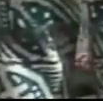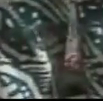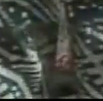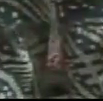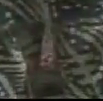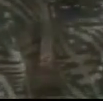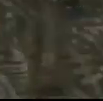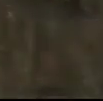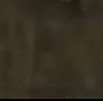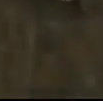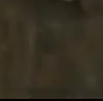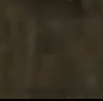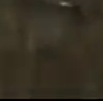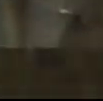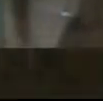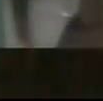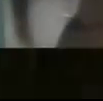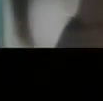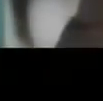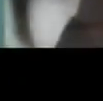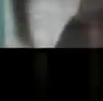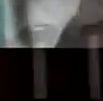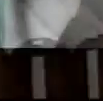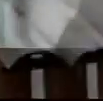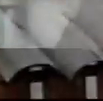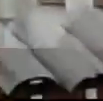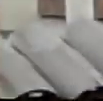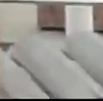que el agua corriendo va.